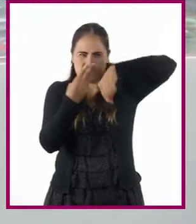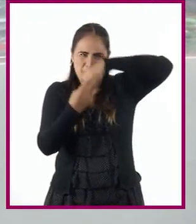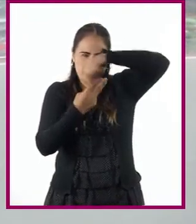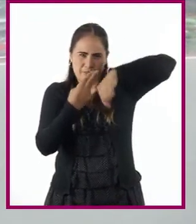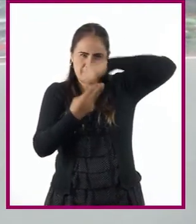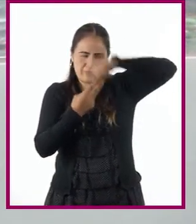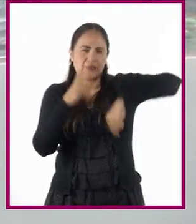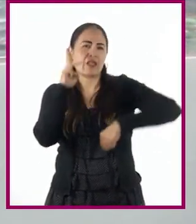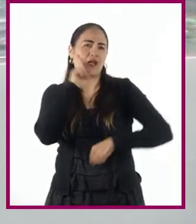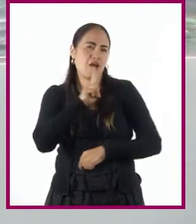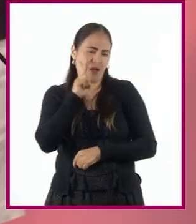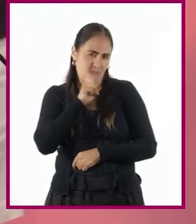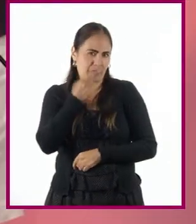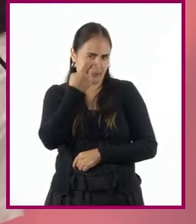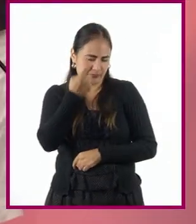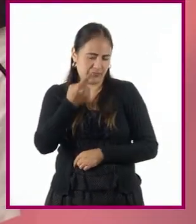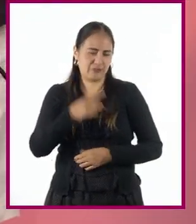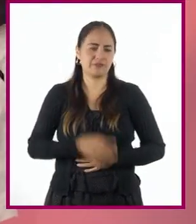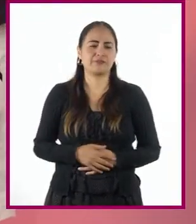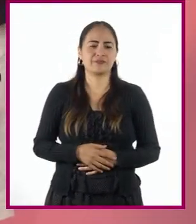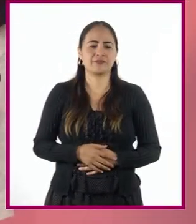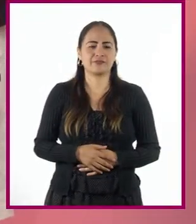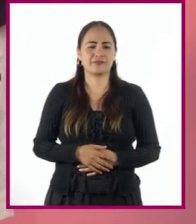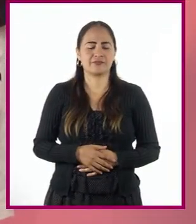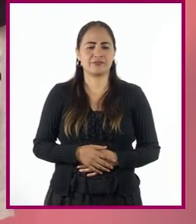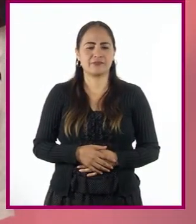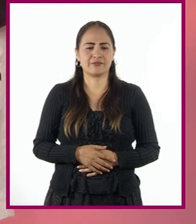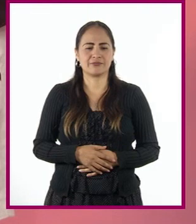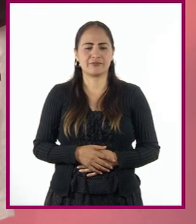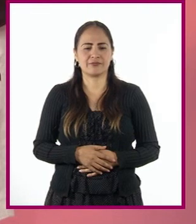a ver qué sucede. ¿Te parece, maestra? Perfecto, maestra.